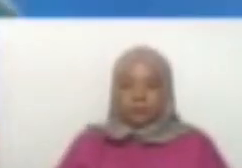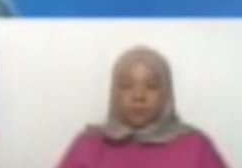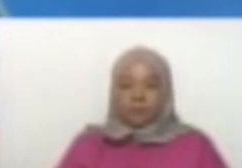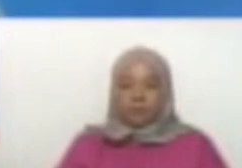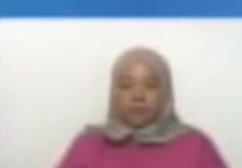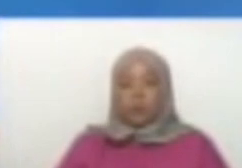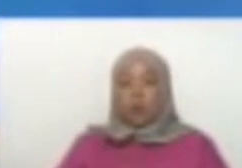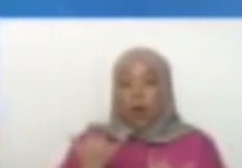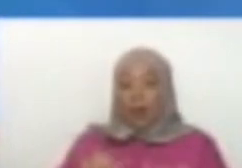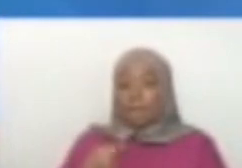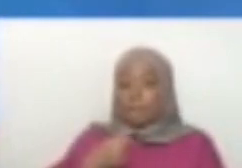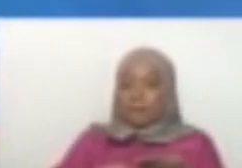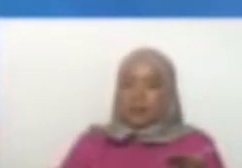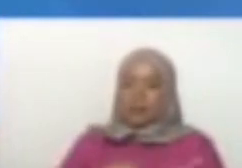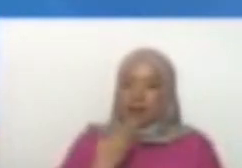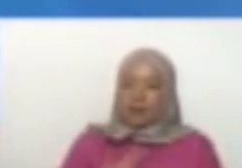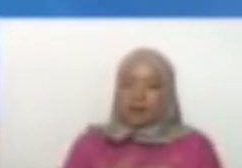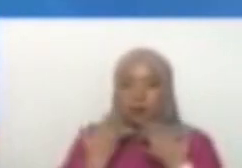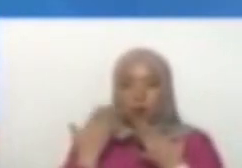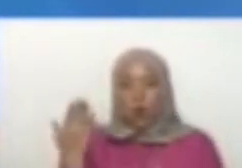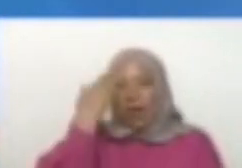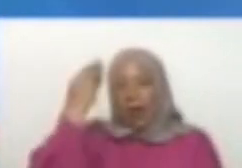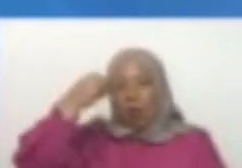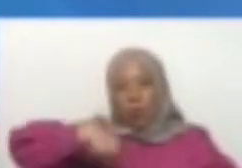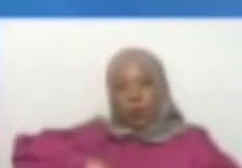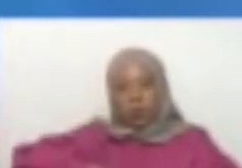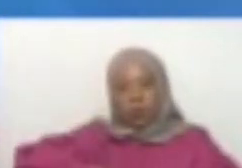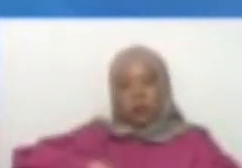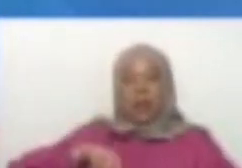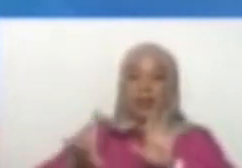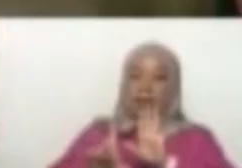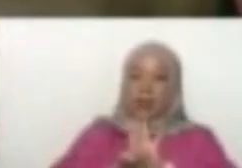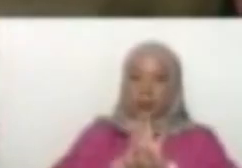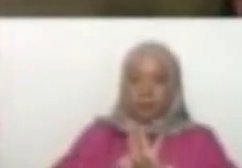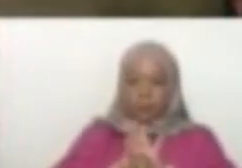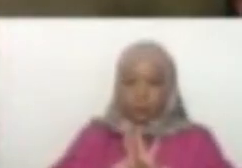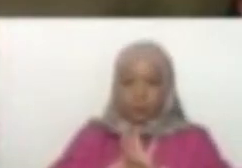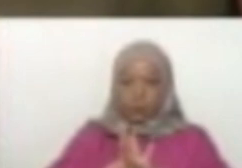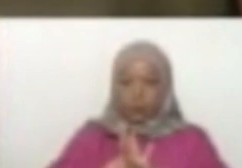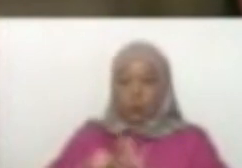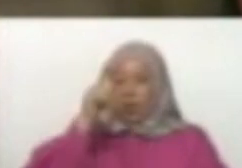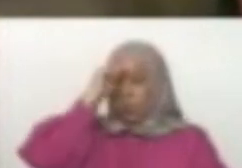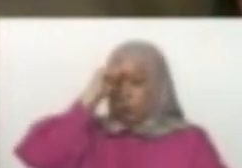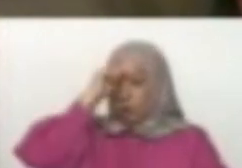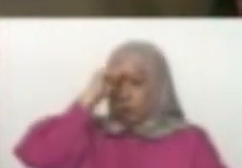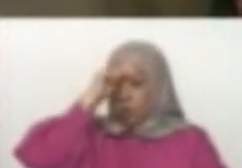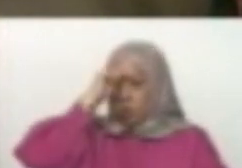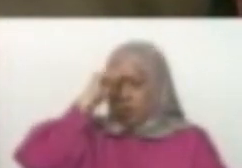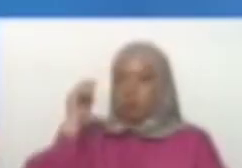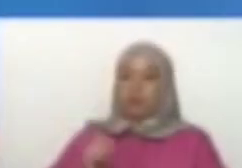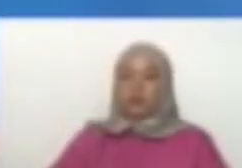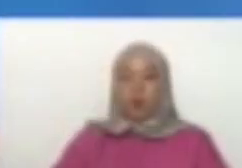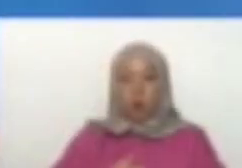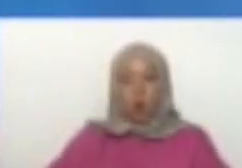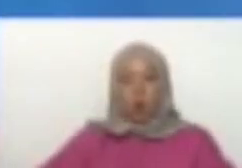y procedo a firmar el acuerdo de ley entre la República Bolivariana de Venezuela y el